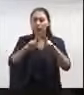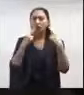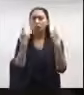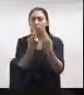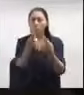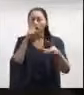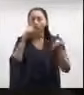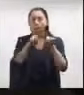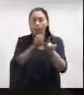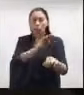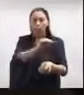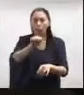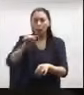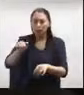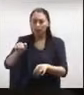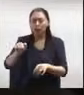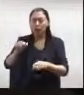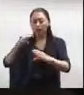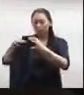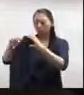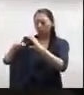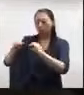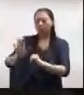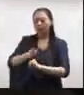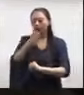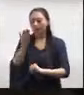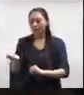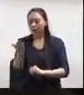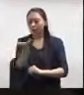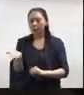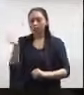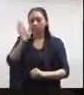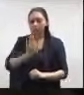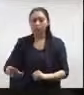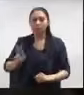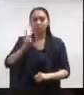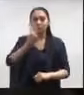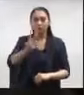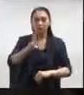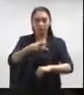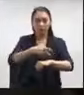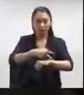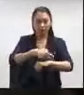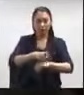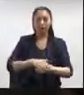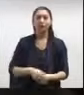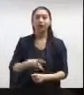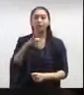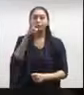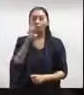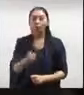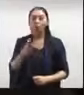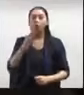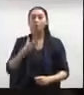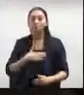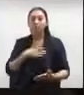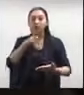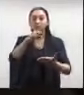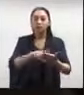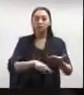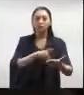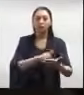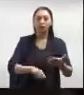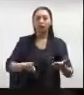convocatoria que se nos hizo llegar a todos el día de ayer después de las 2 de la tarde. Por tanto, mi voto será en